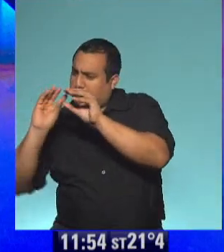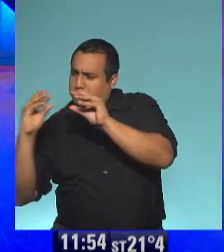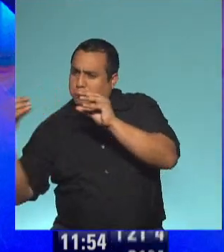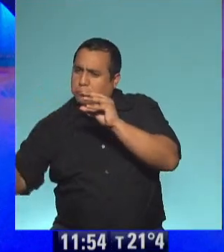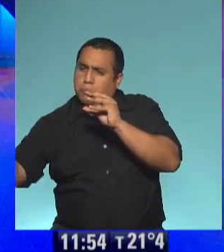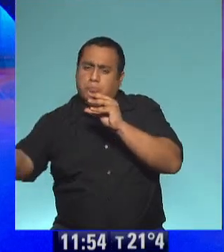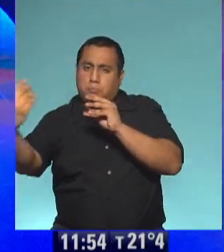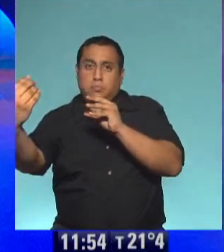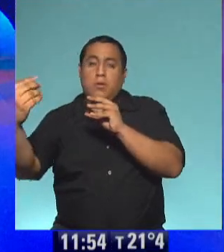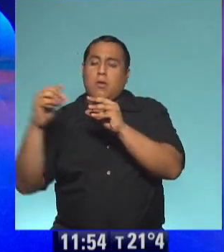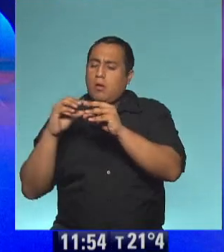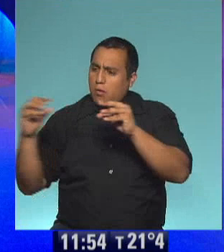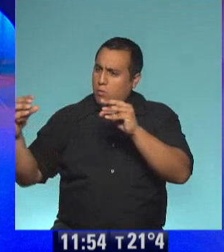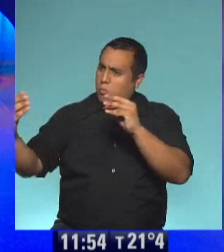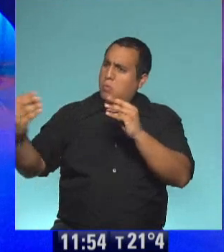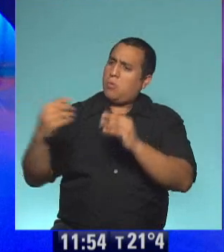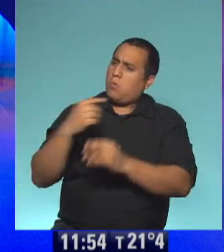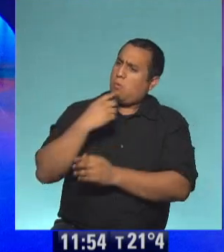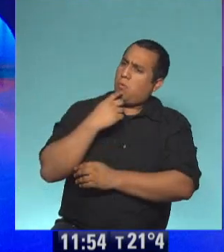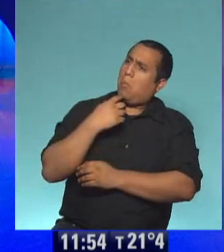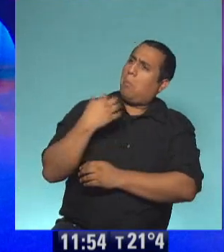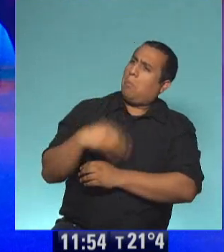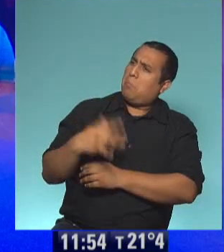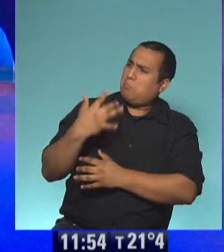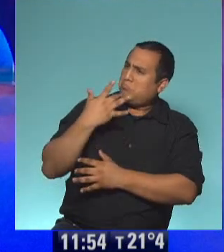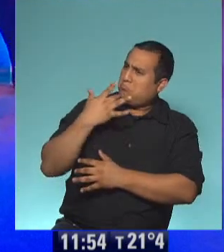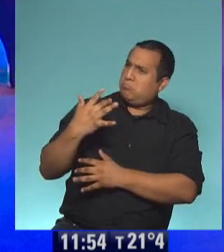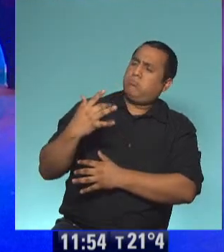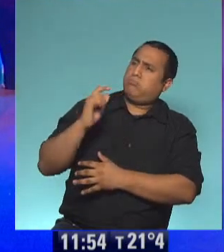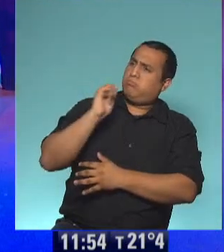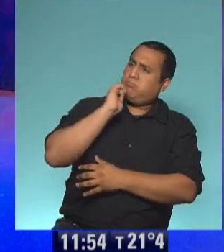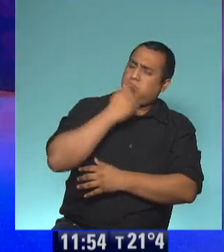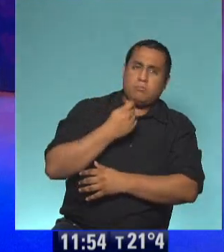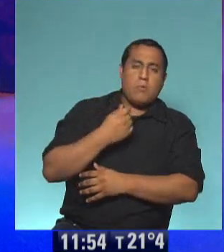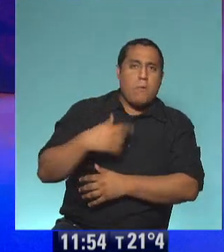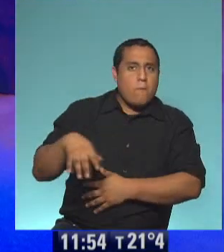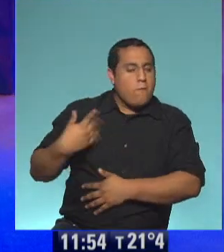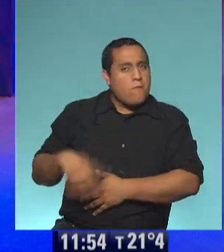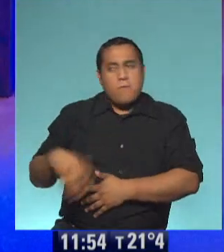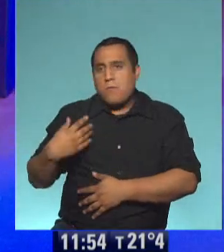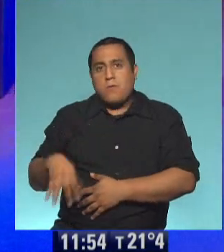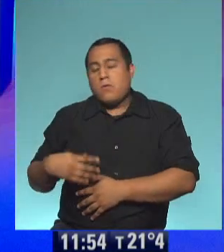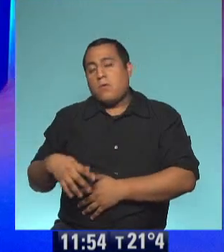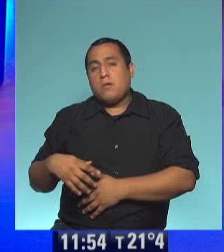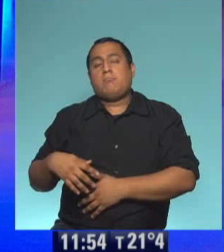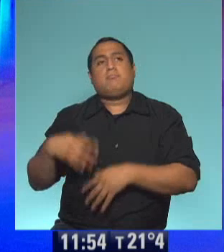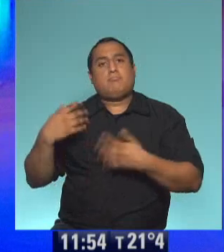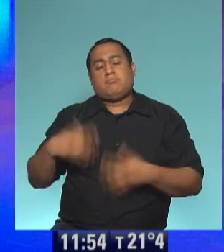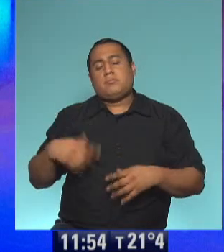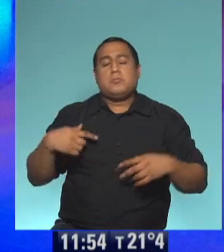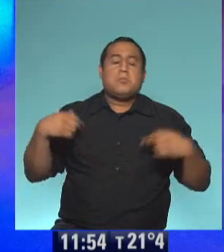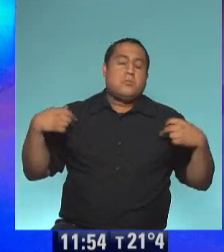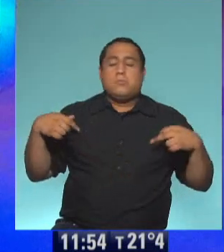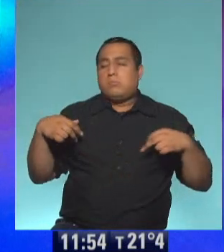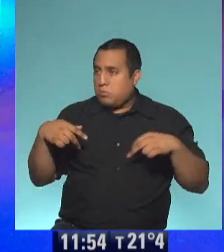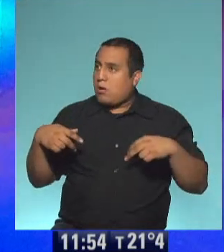punteada de tal manera que parecía un encaje. Ay, qué ya lindo. La quiero probar. Fue ir a ver la maravilla y entretenerse